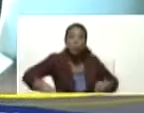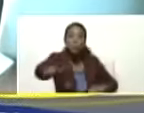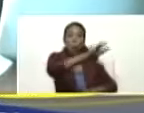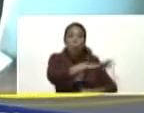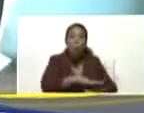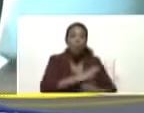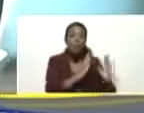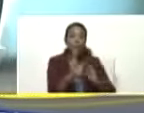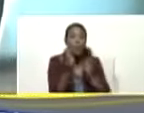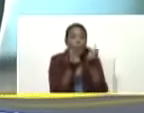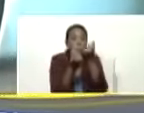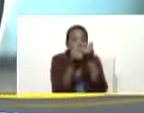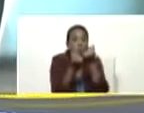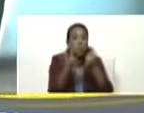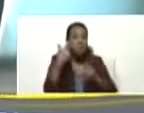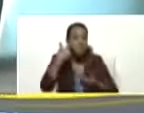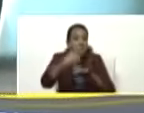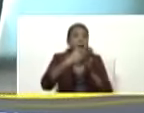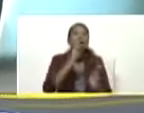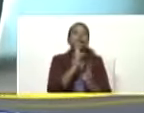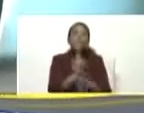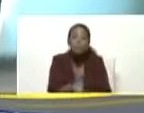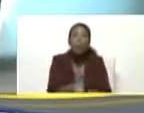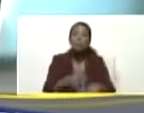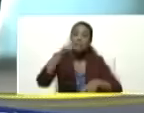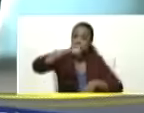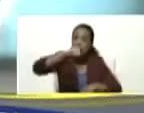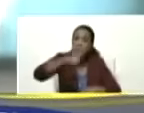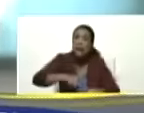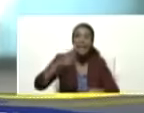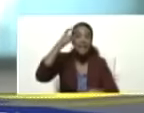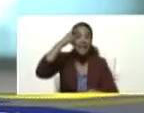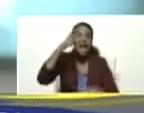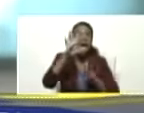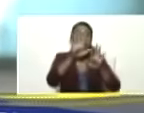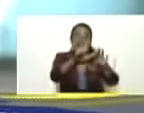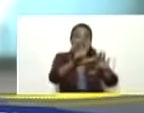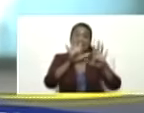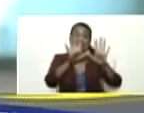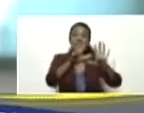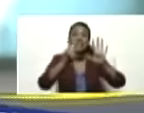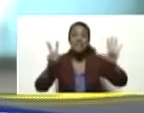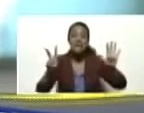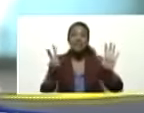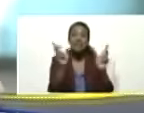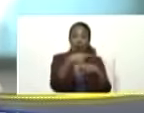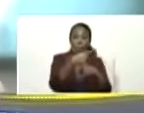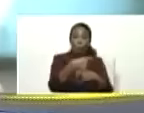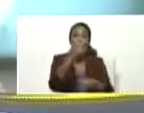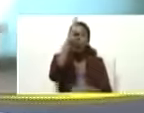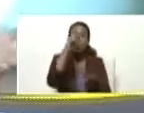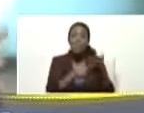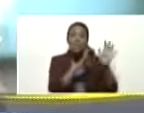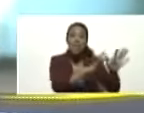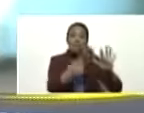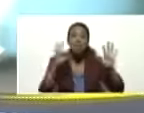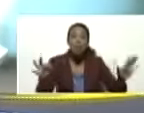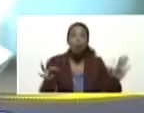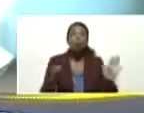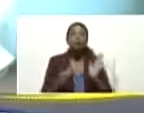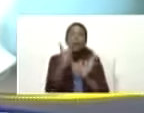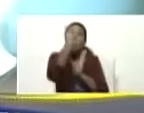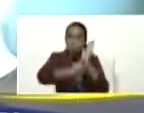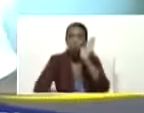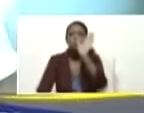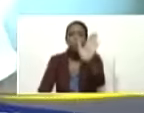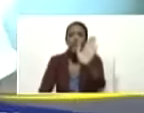del programa económico que usted le dio al país. Porque ese día, el 17 de agosto del 18, usted le dio al país un programa económico,